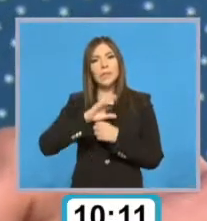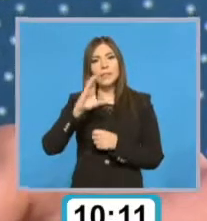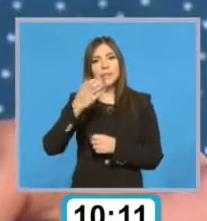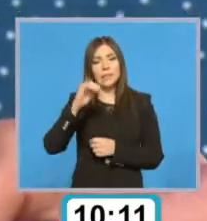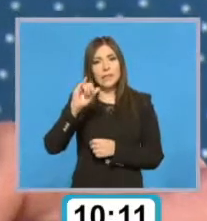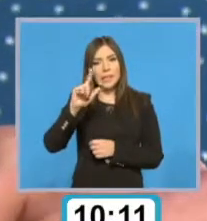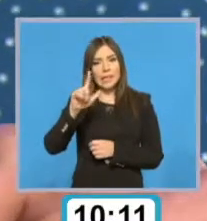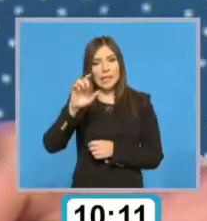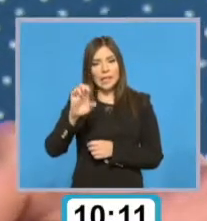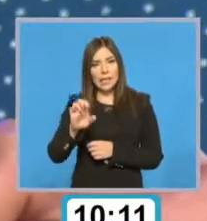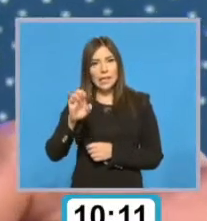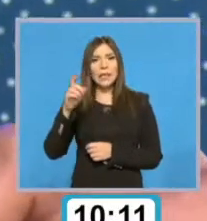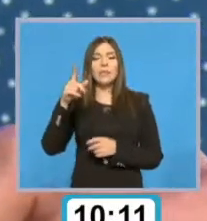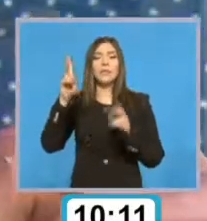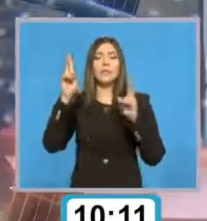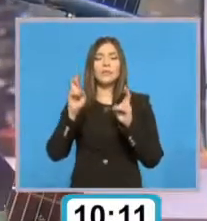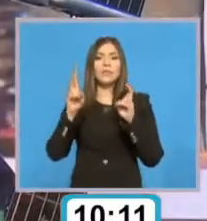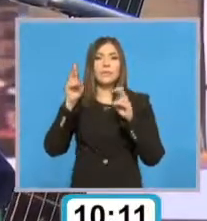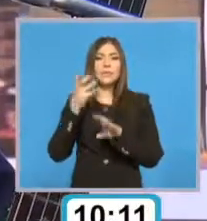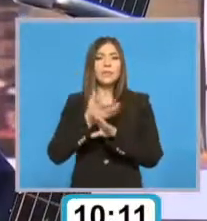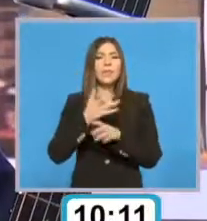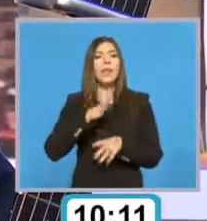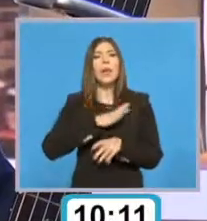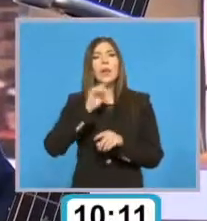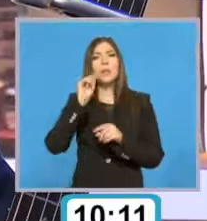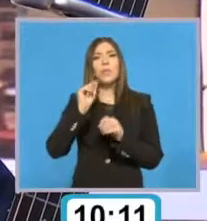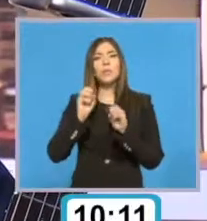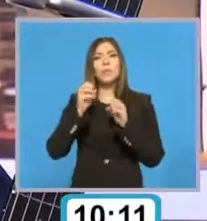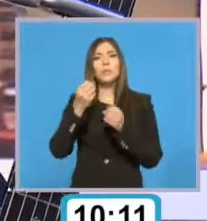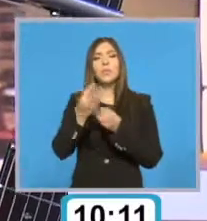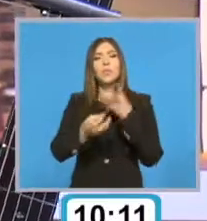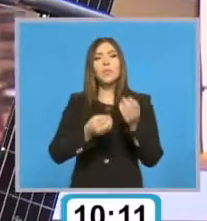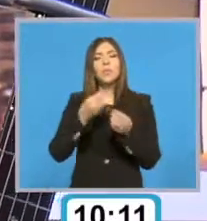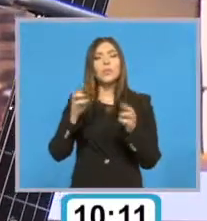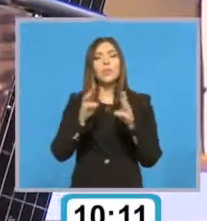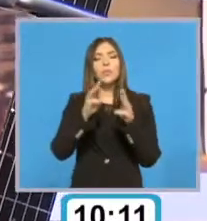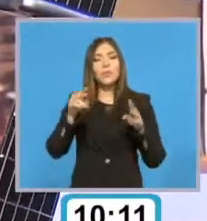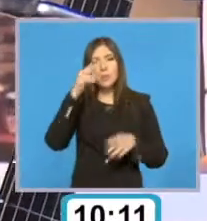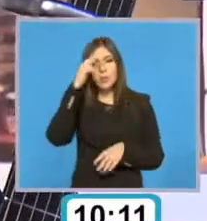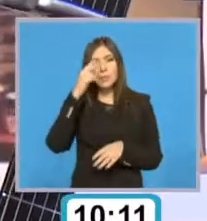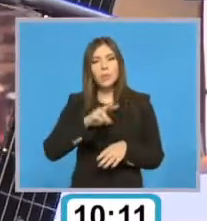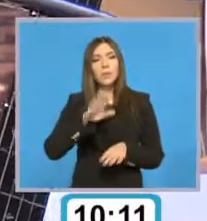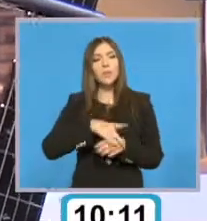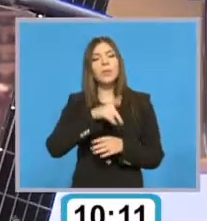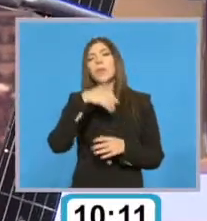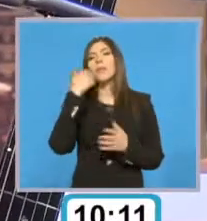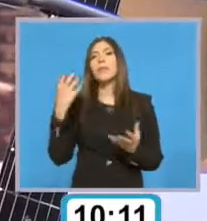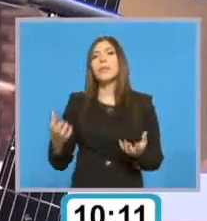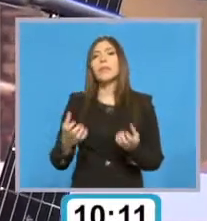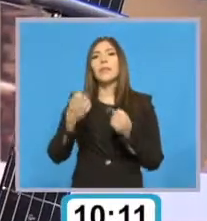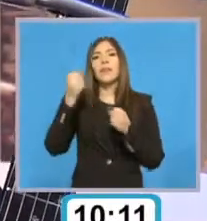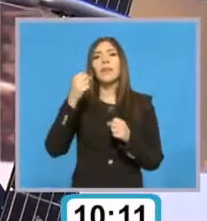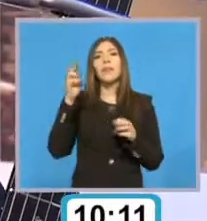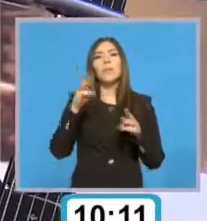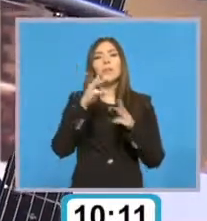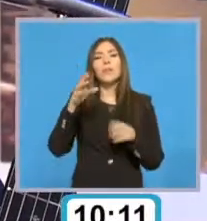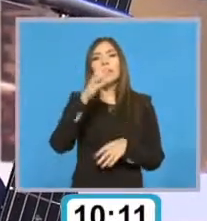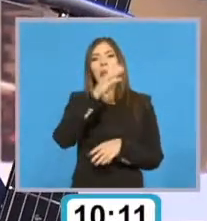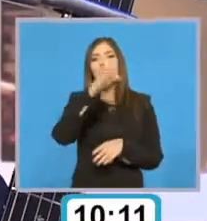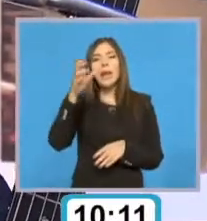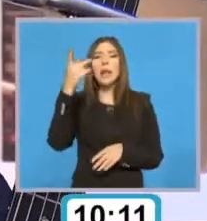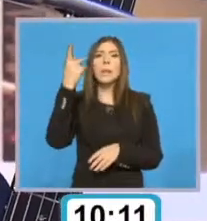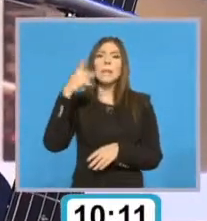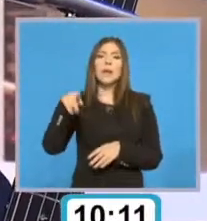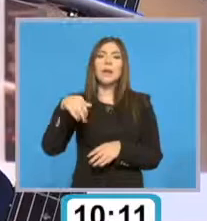música mexicana, porque trata de recuperar la idea que tenemos del campo, pero desde el siglo XXI, o sea, con el sonido actual y todo aquello,